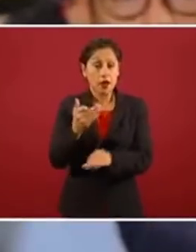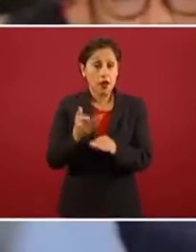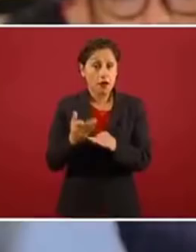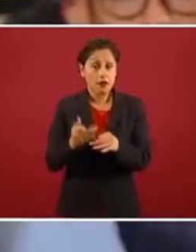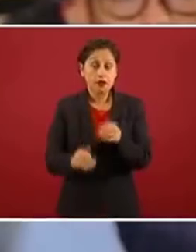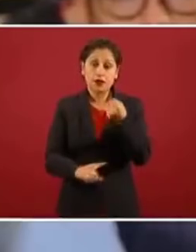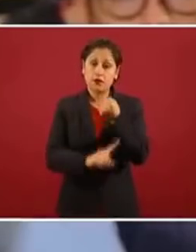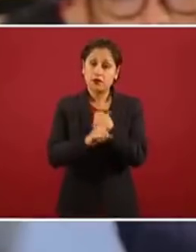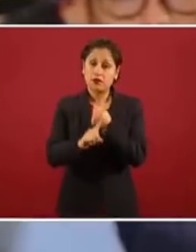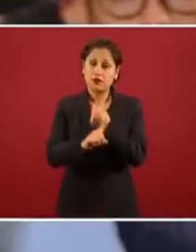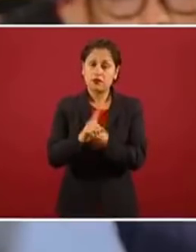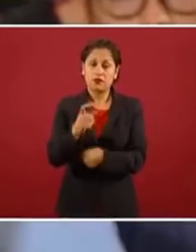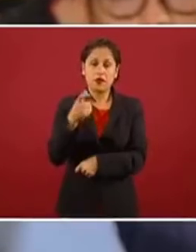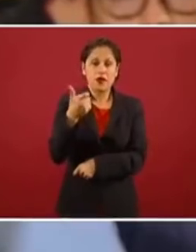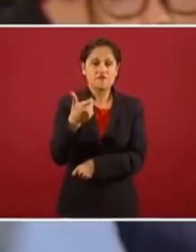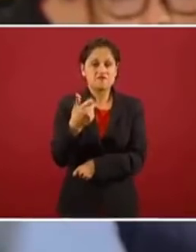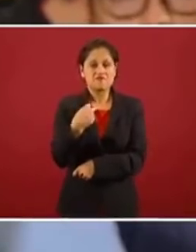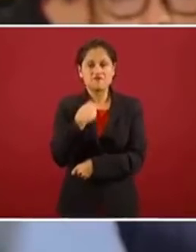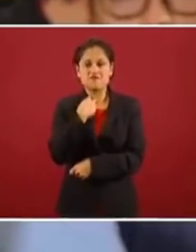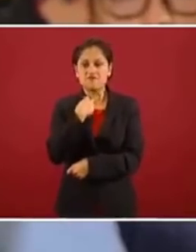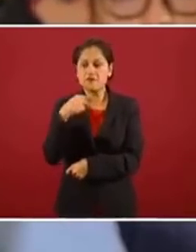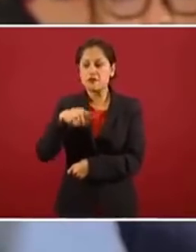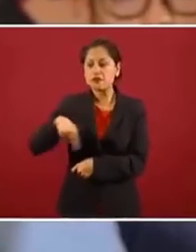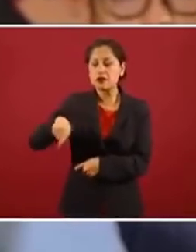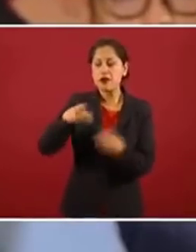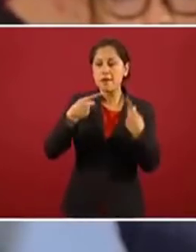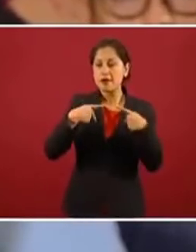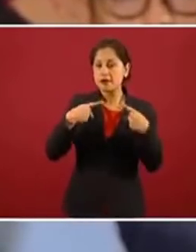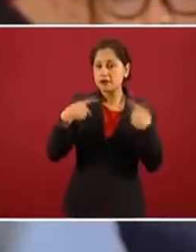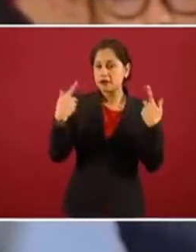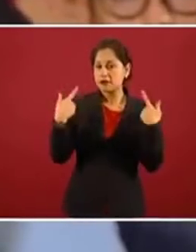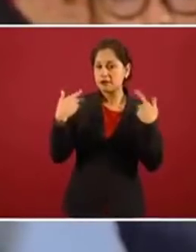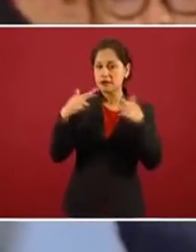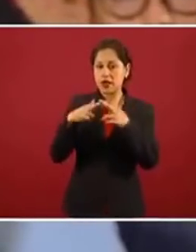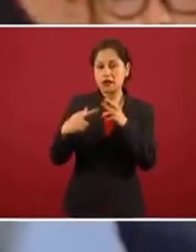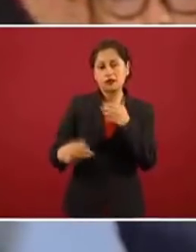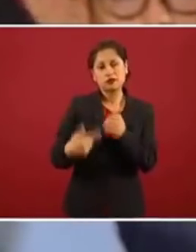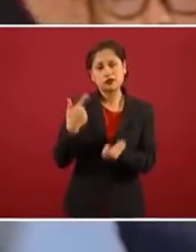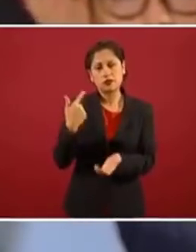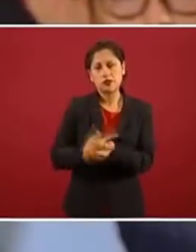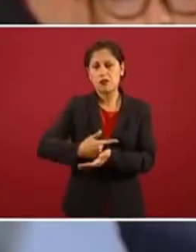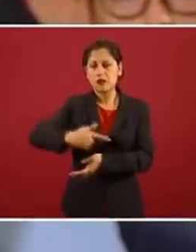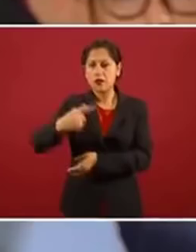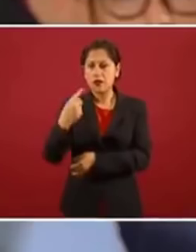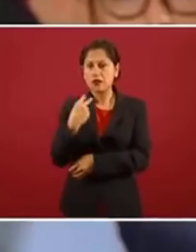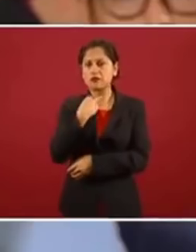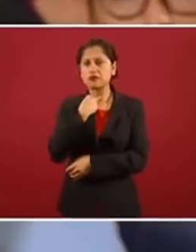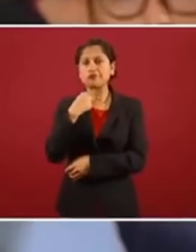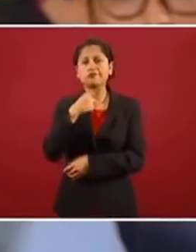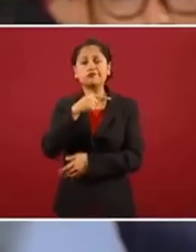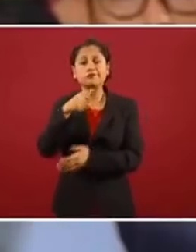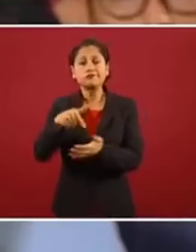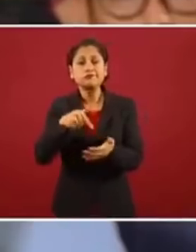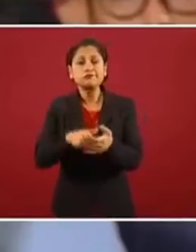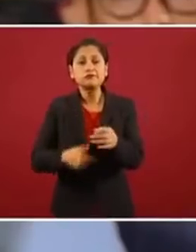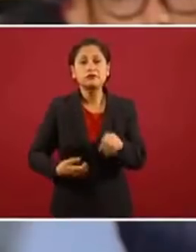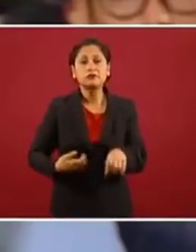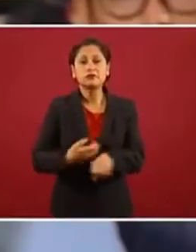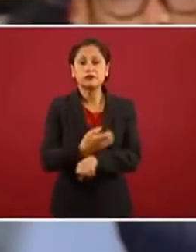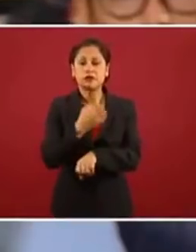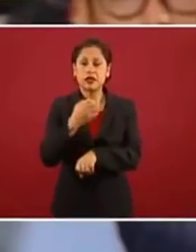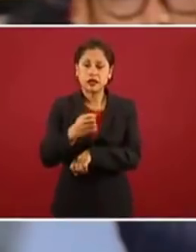económica particularmente para ellos se ha agravado. Concretamente hablo de casos en Campeche y casos en Querétaro. Ellos